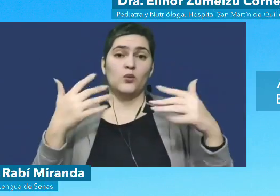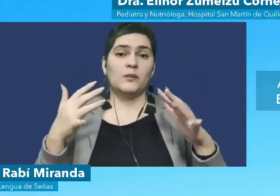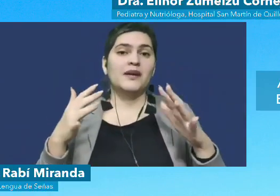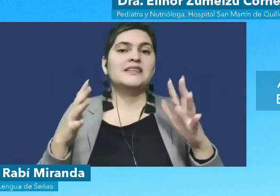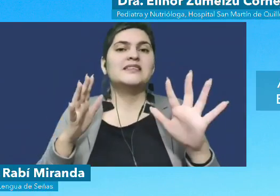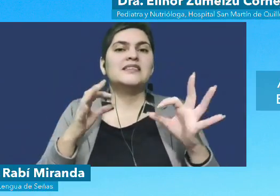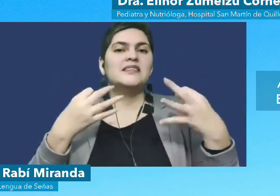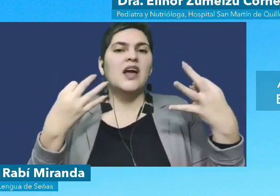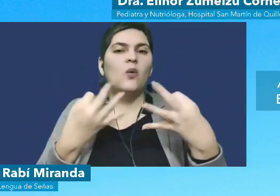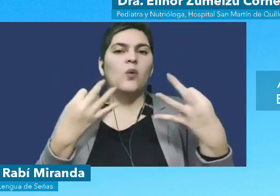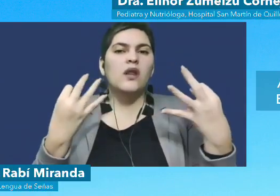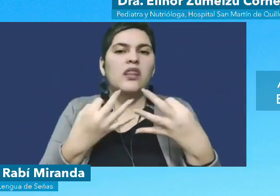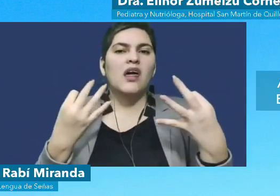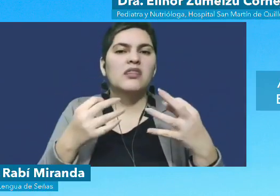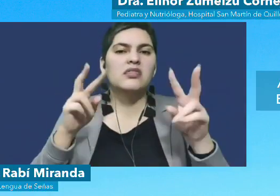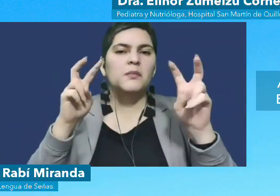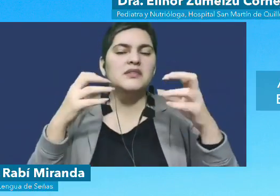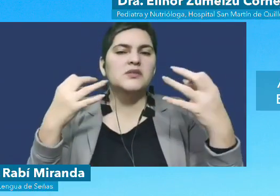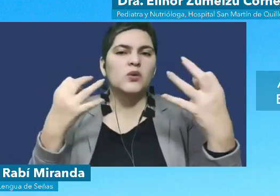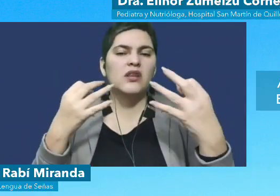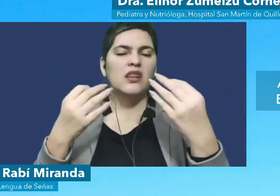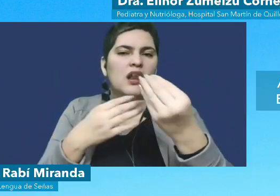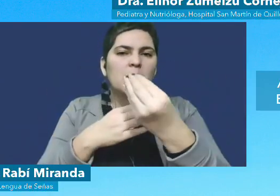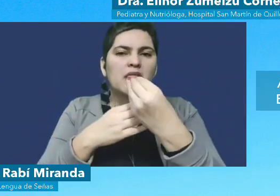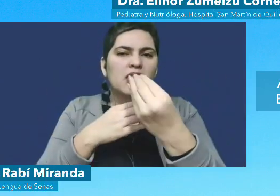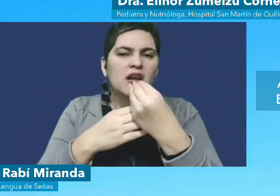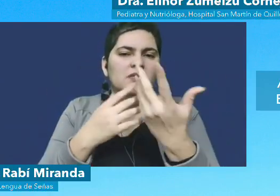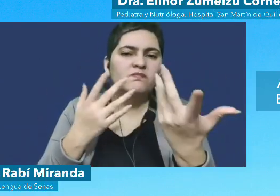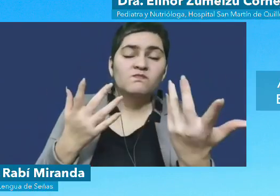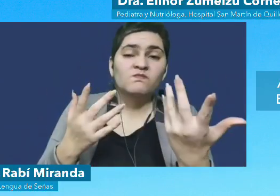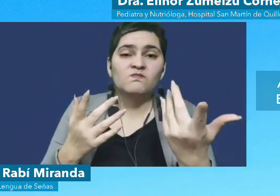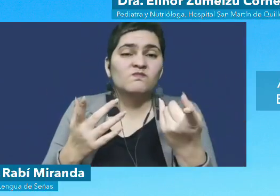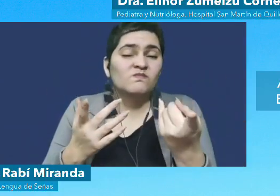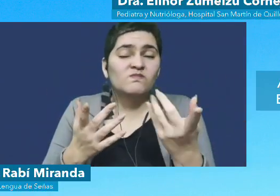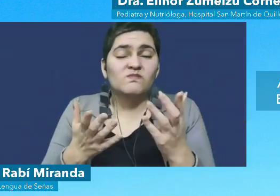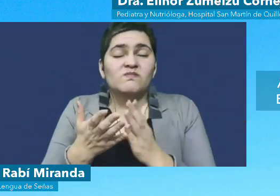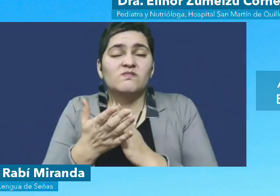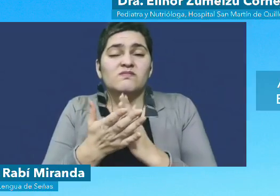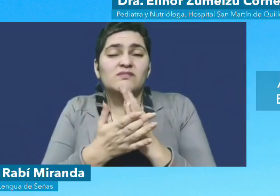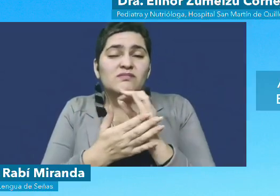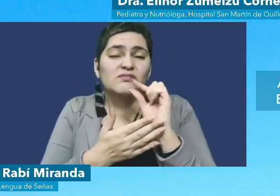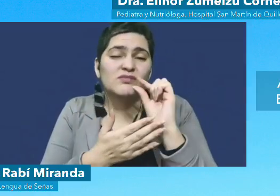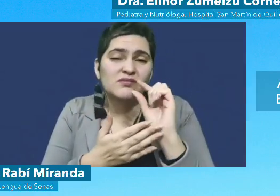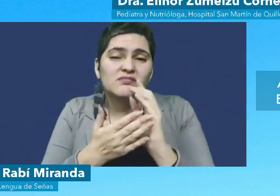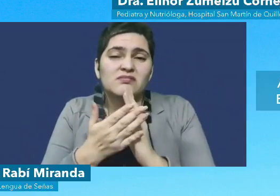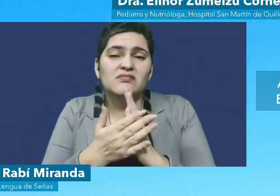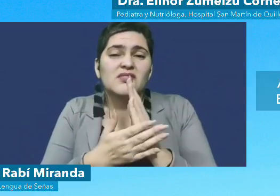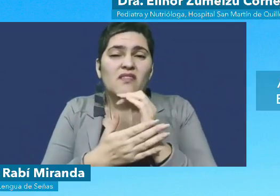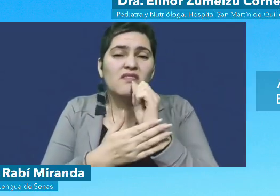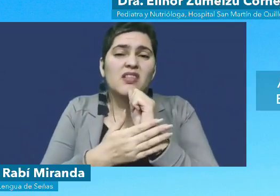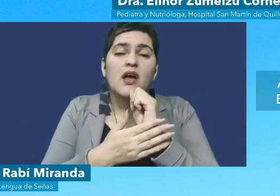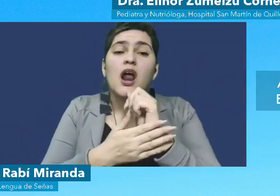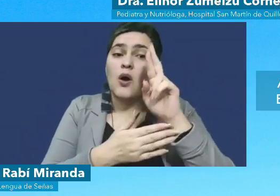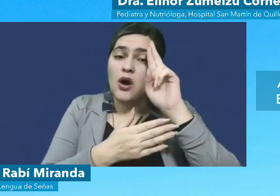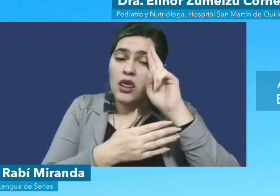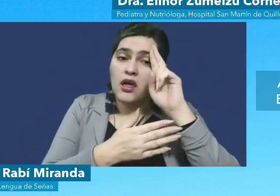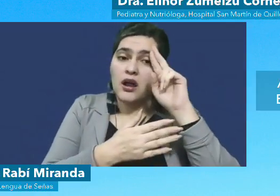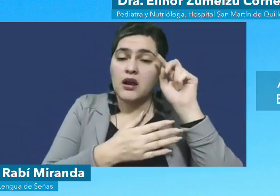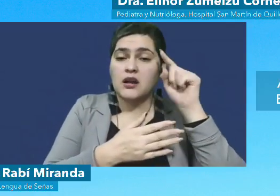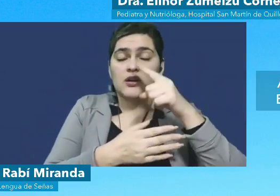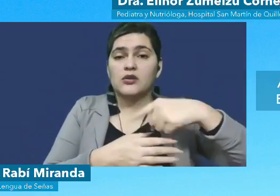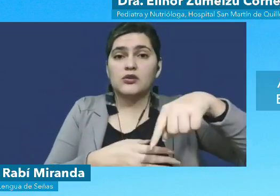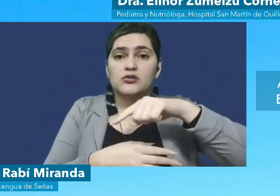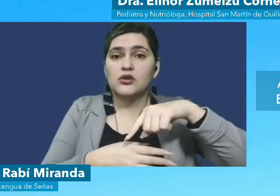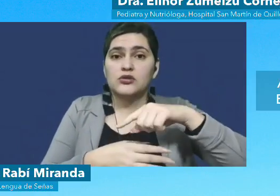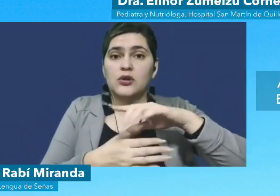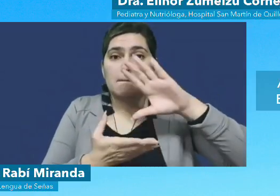estamos en pañales en lo que es los médicos, ¿no es cierto?, respecto a seguridad alimentaria. Y recordando que además somos el país del mundo con la